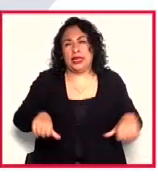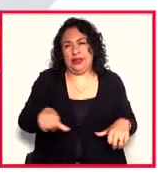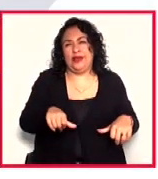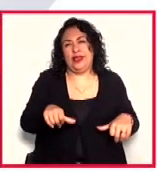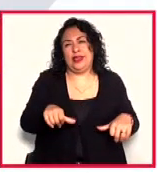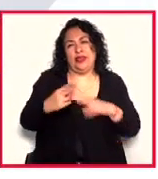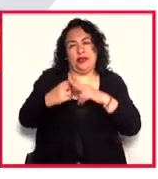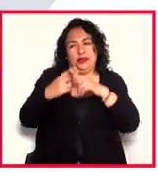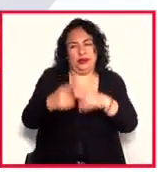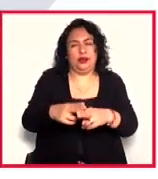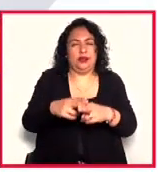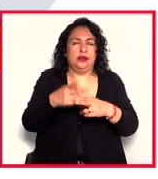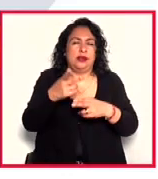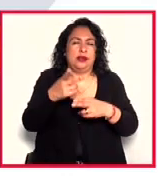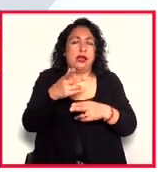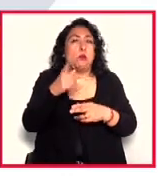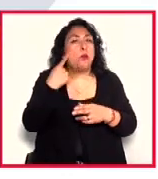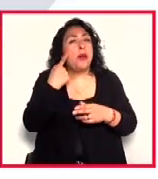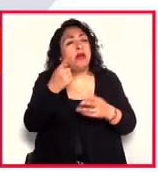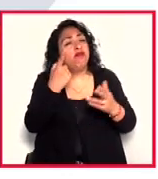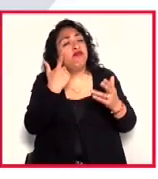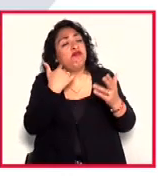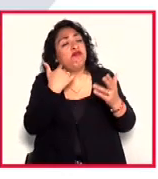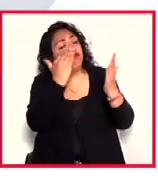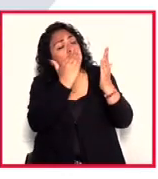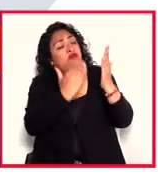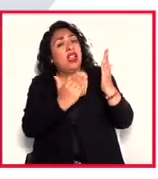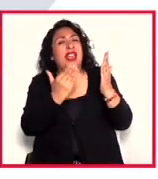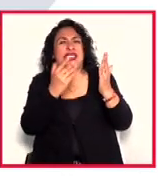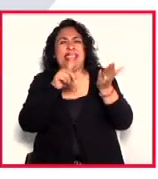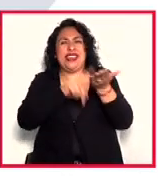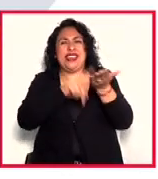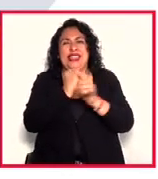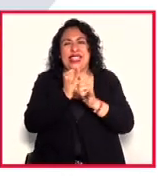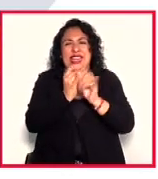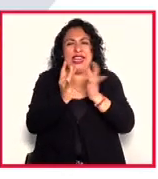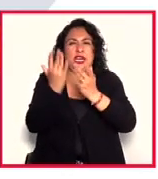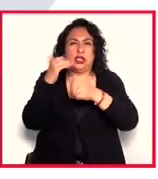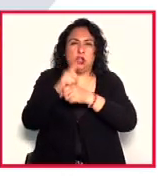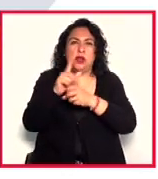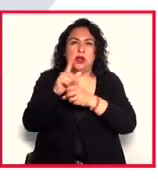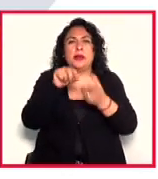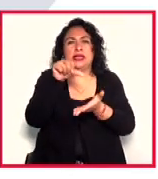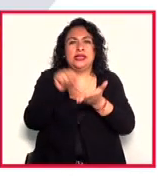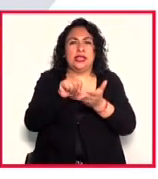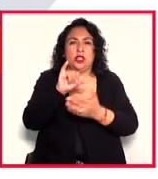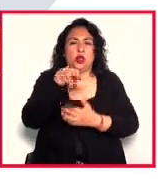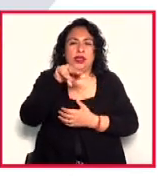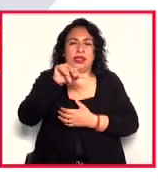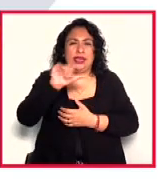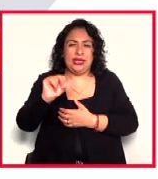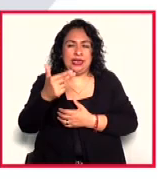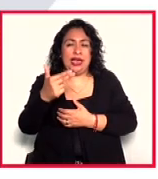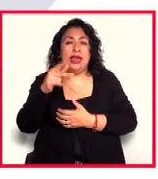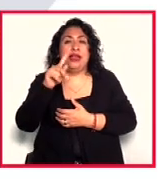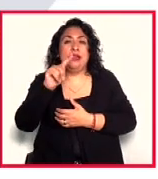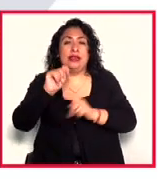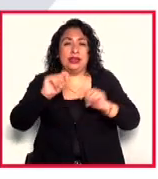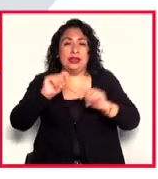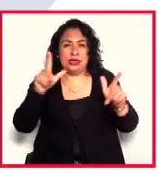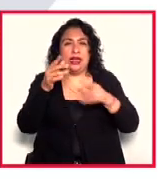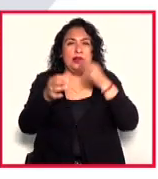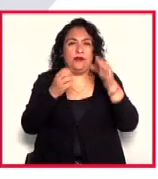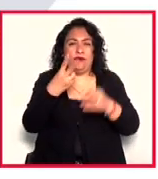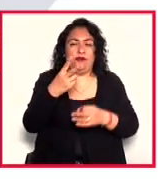de este aniversario se pueden consultar en las redes sociales del museo y del Centro INAH Tlaxcala. Noticias 22, Omar Vera.